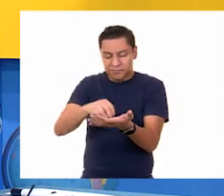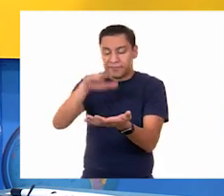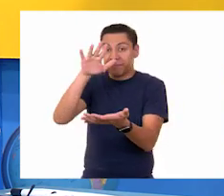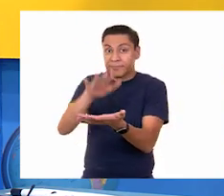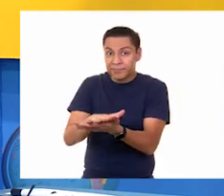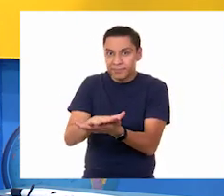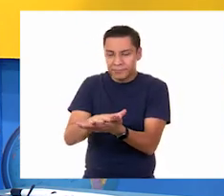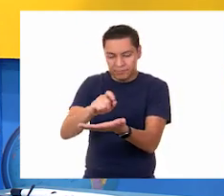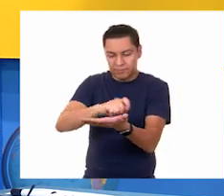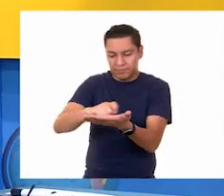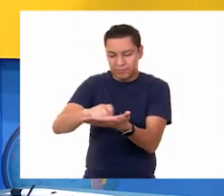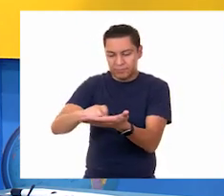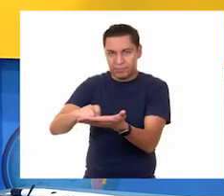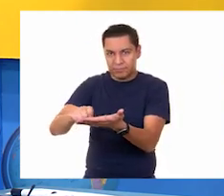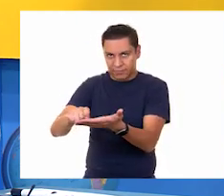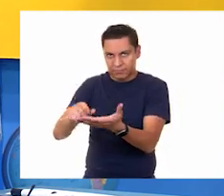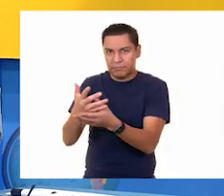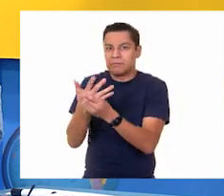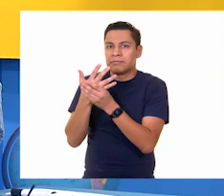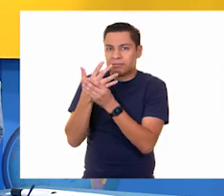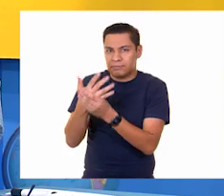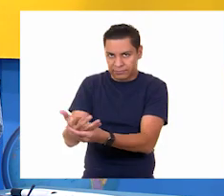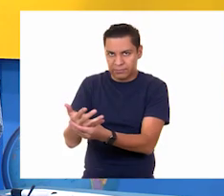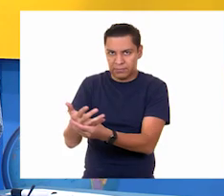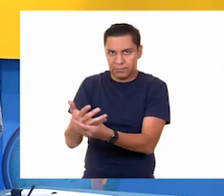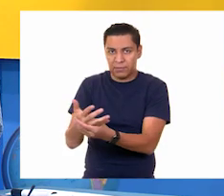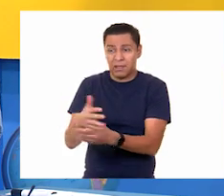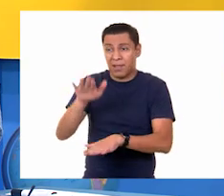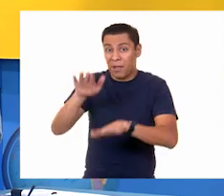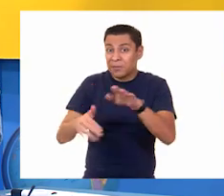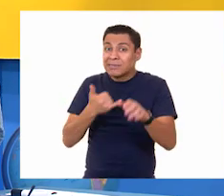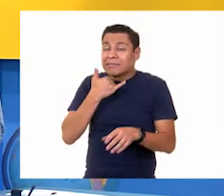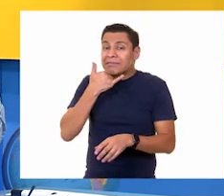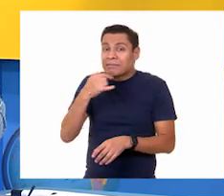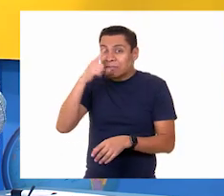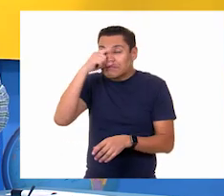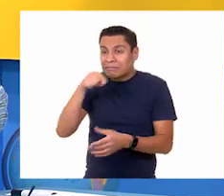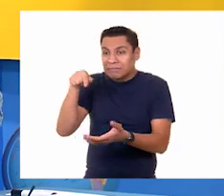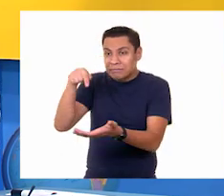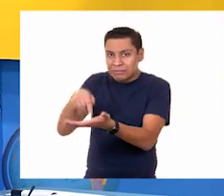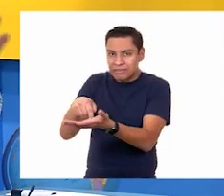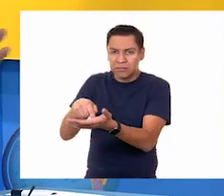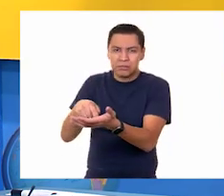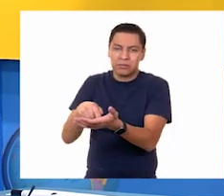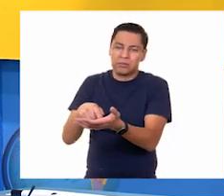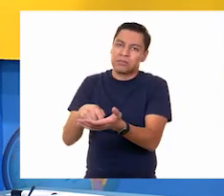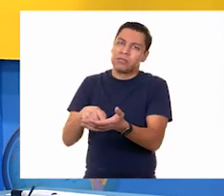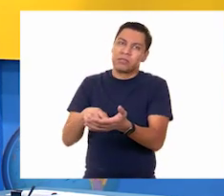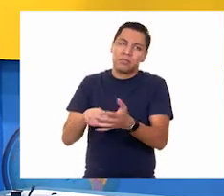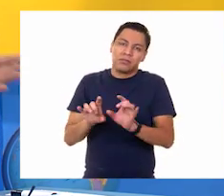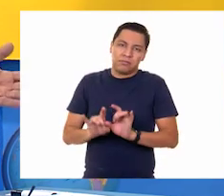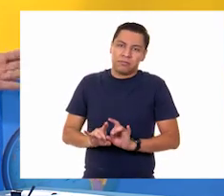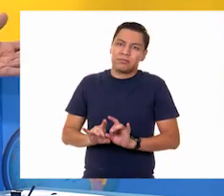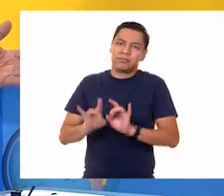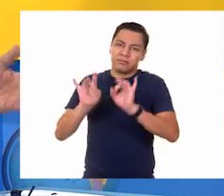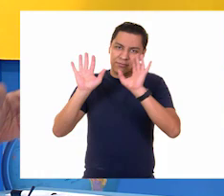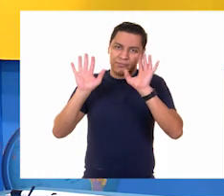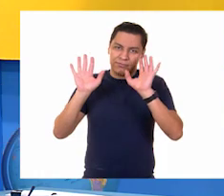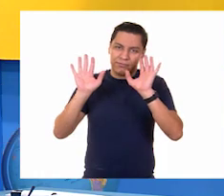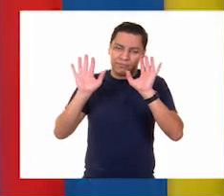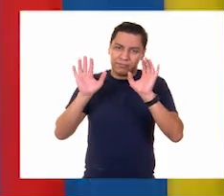ellos donde encontramos errores de ortografía o redacción. Pero esto sucede con muchos textos que circulan en la